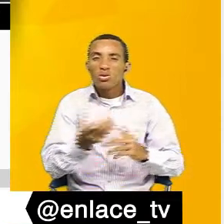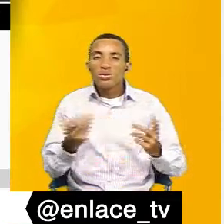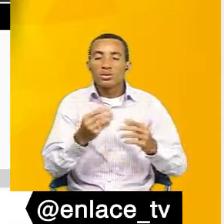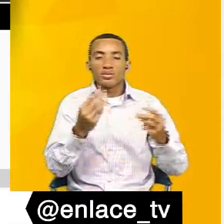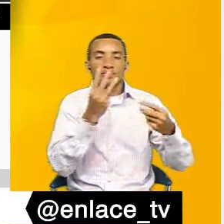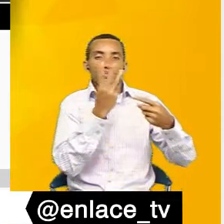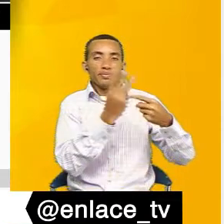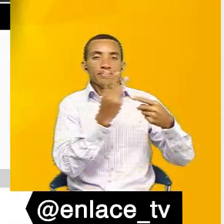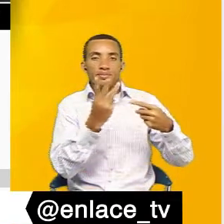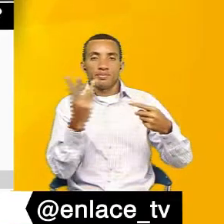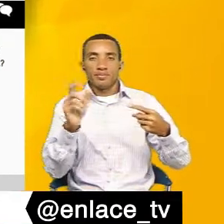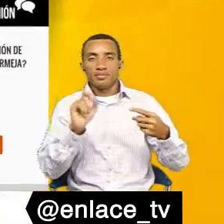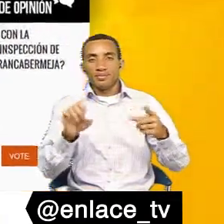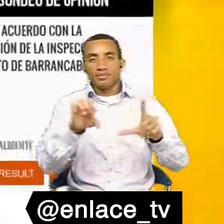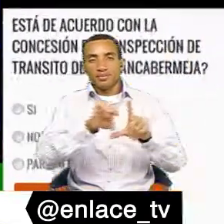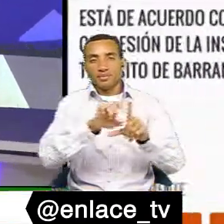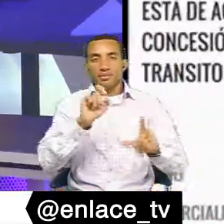web